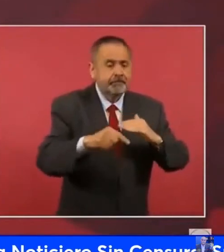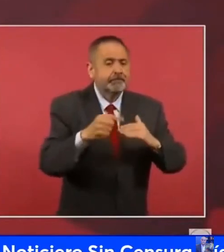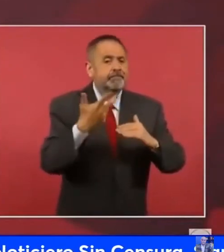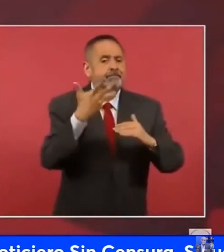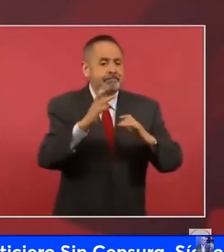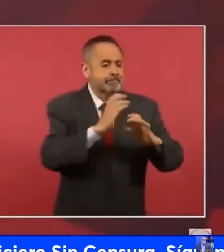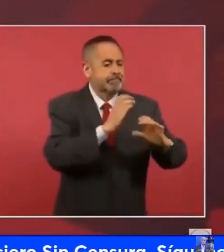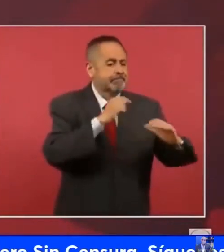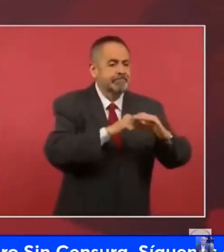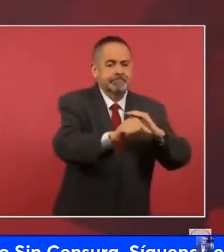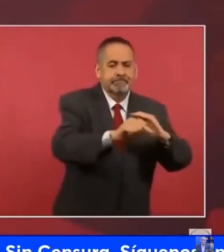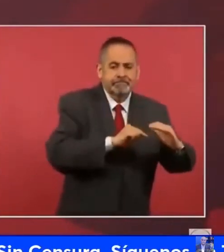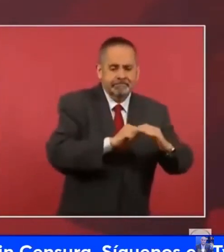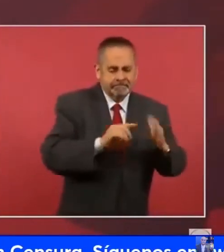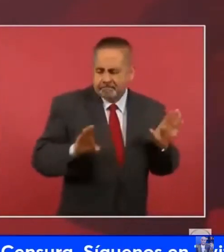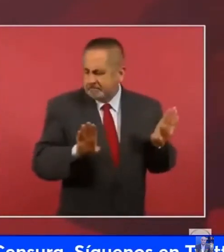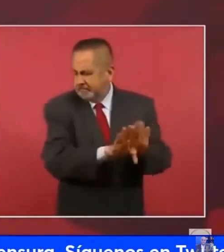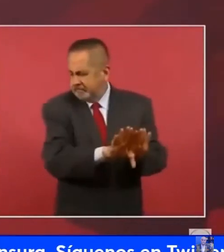¿Por qué su